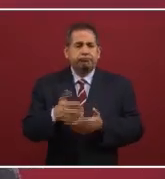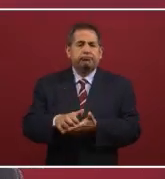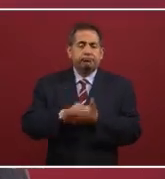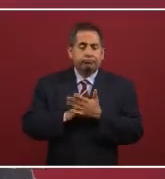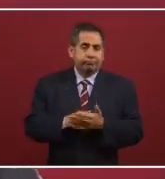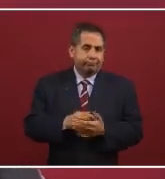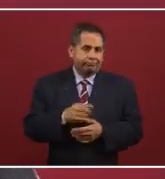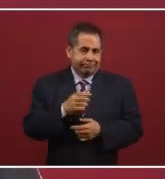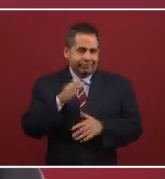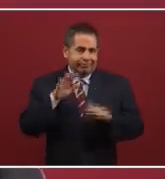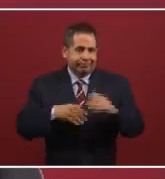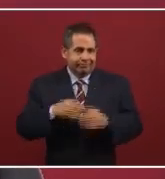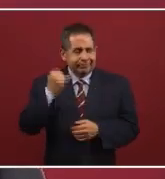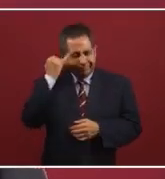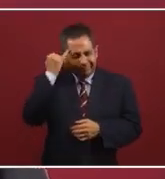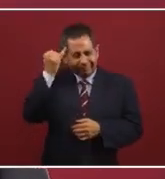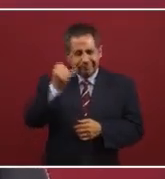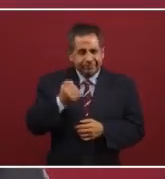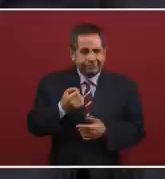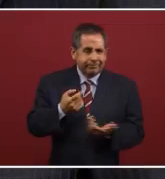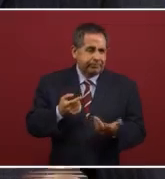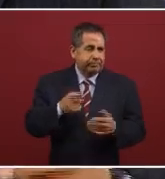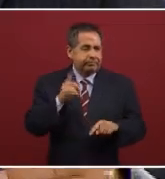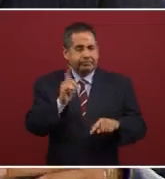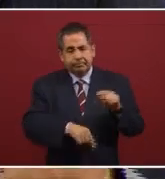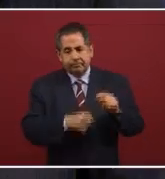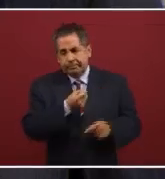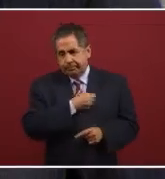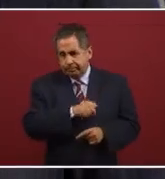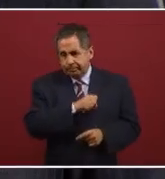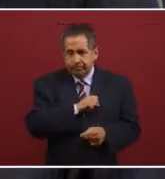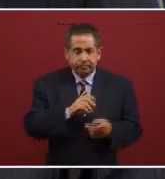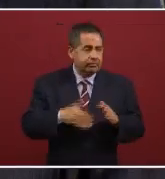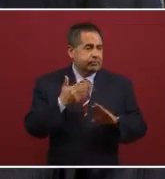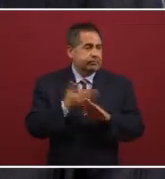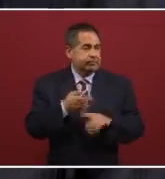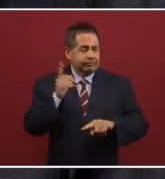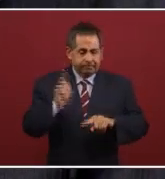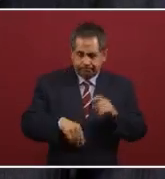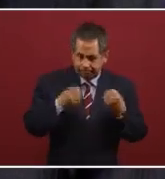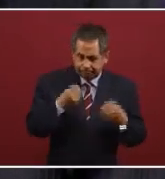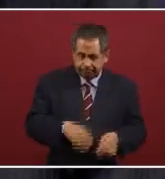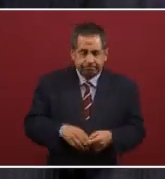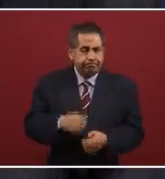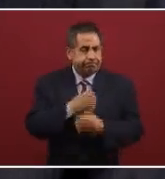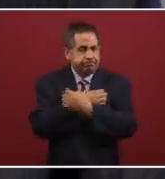afectar la salud, afectar la educación,